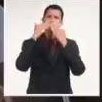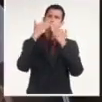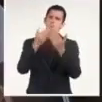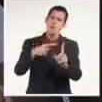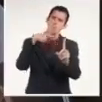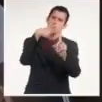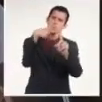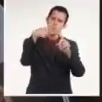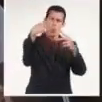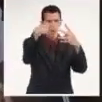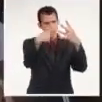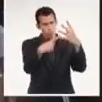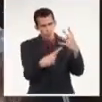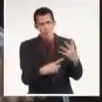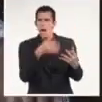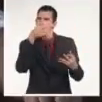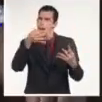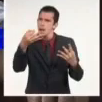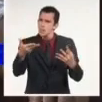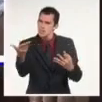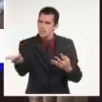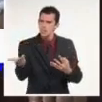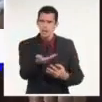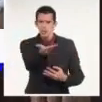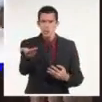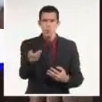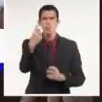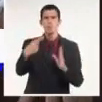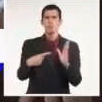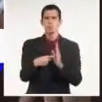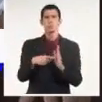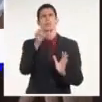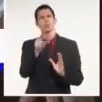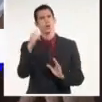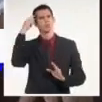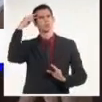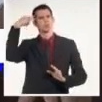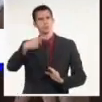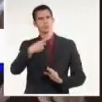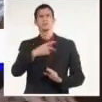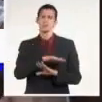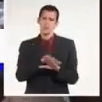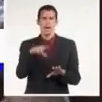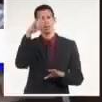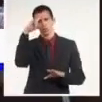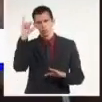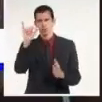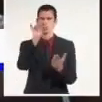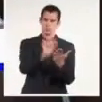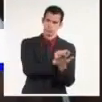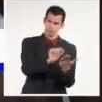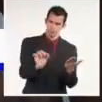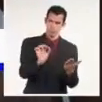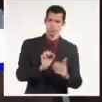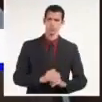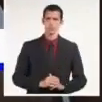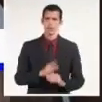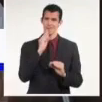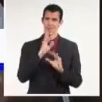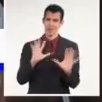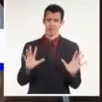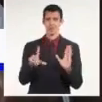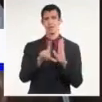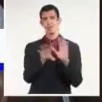importante es hacer prevalecer un concepto que se hizo en real, es que el Código de la Familia es un texto que es protector de todas